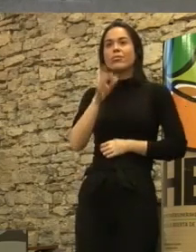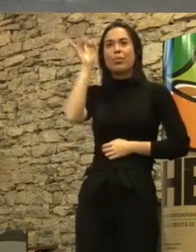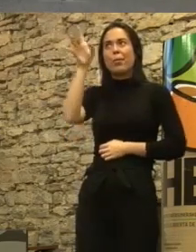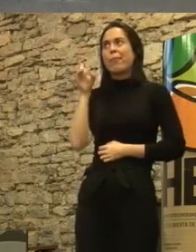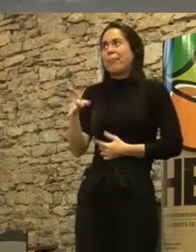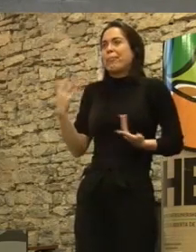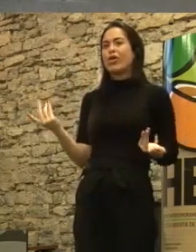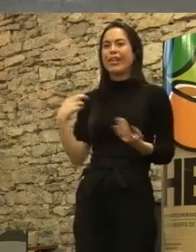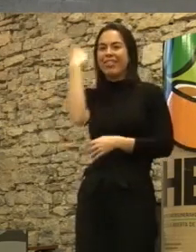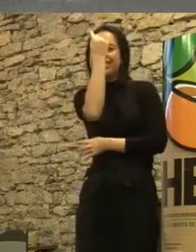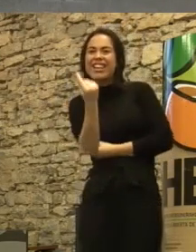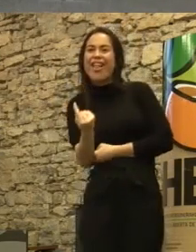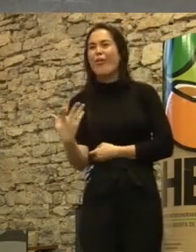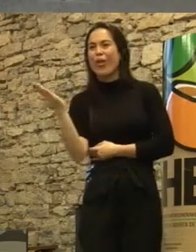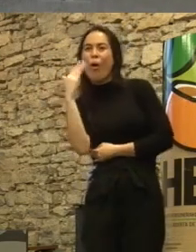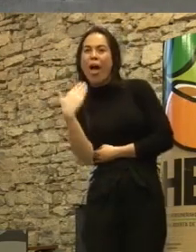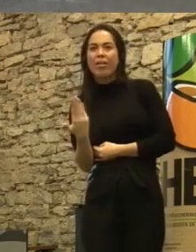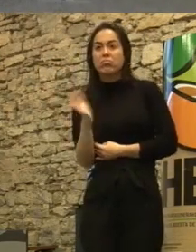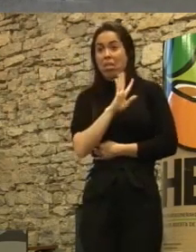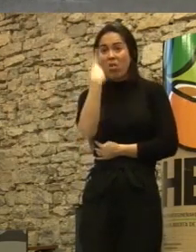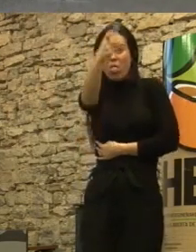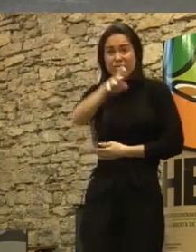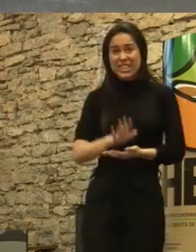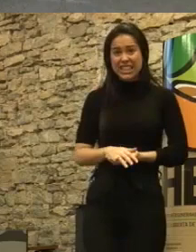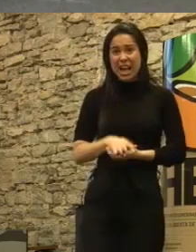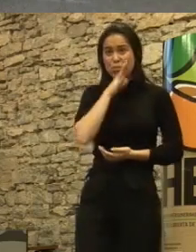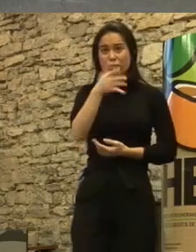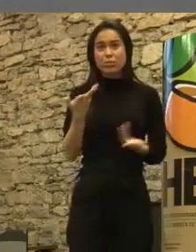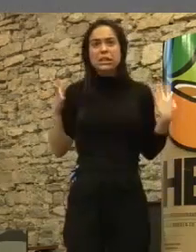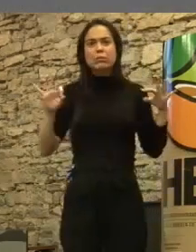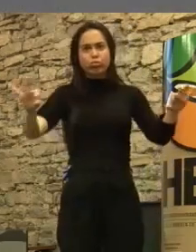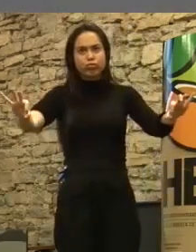ni les hace falta, porque lo que tienen es único.